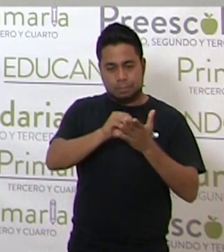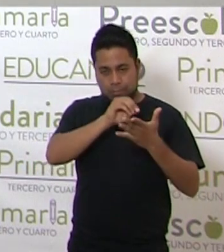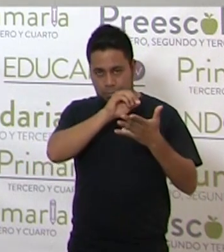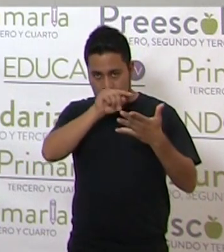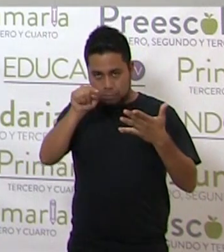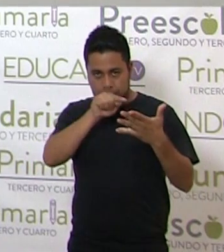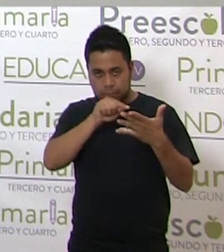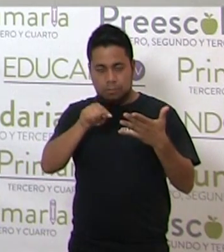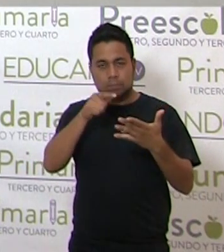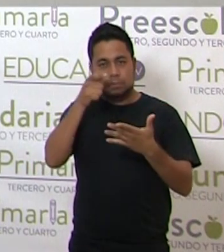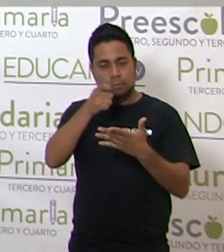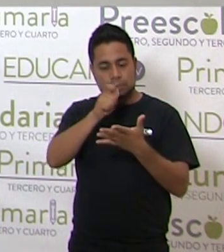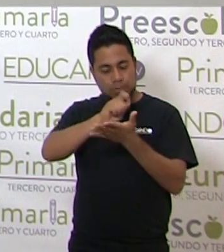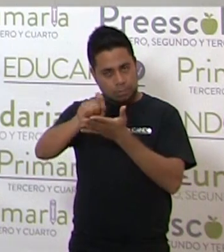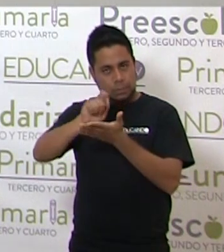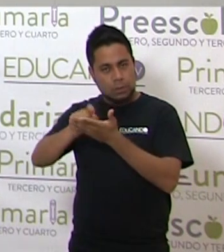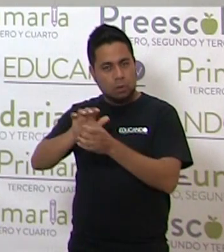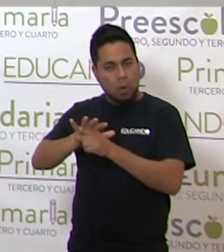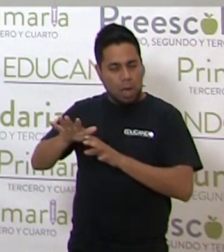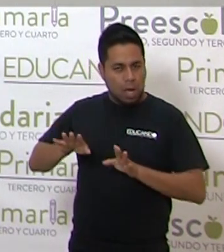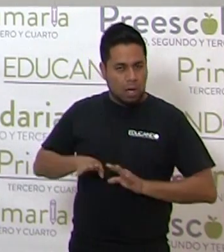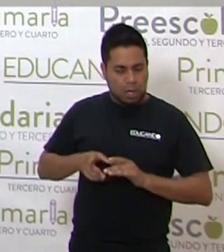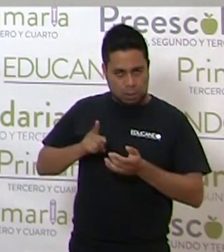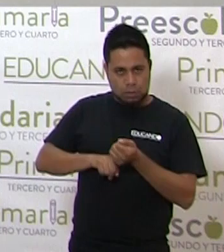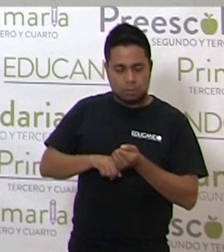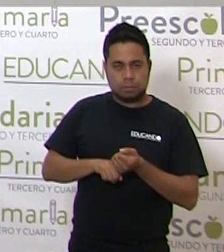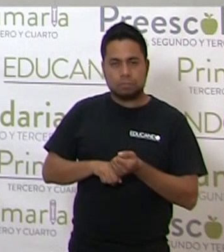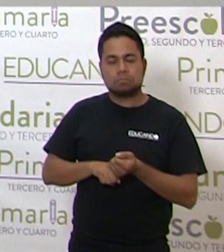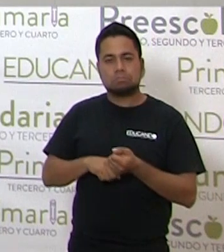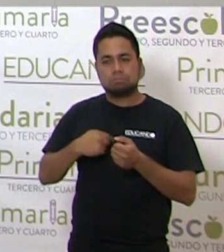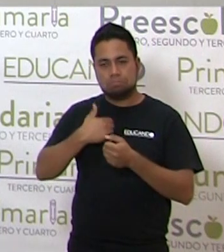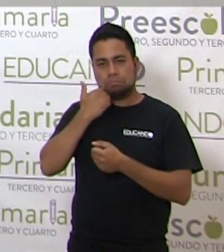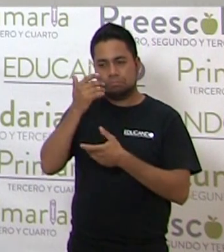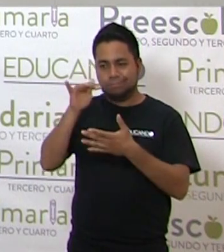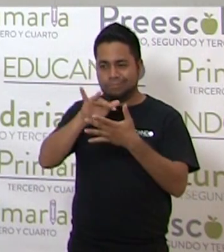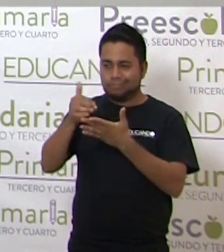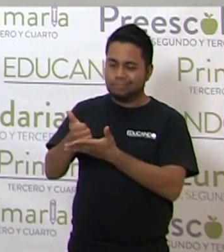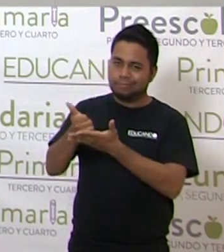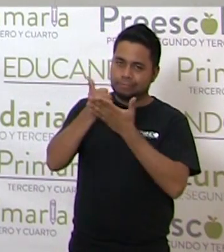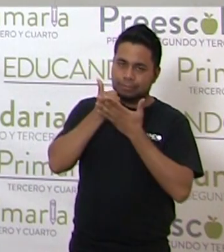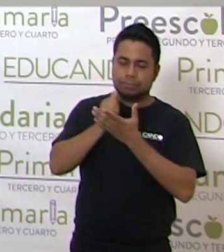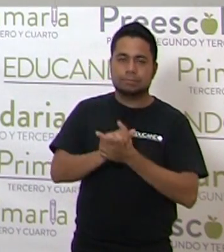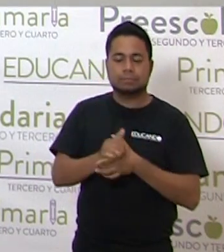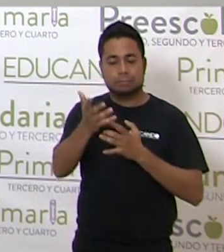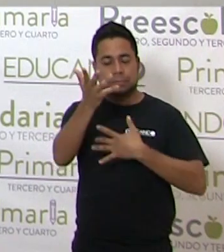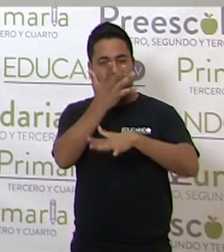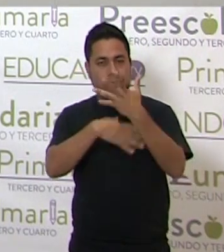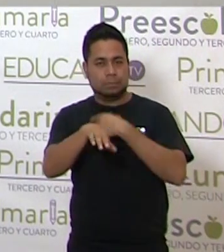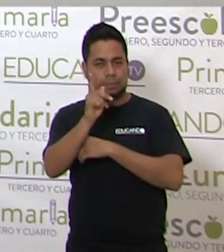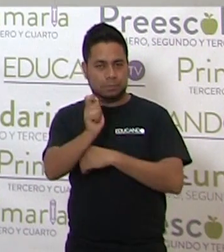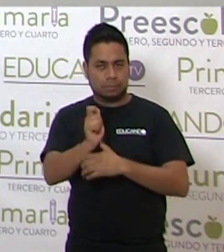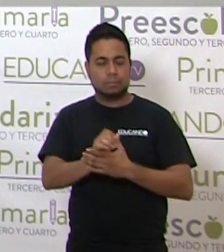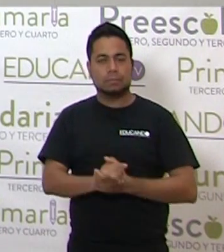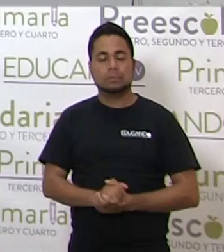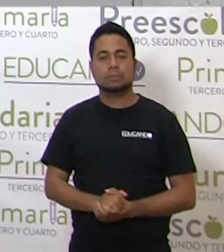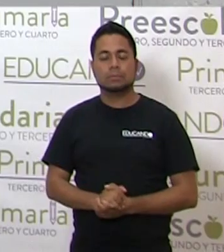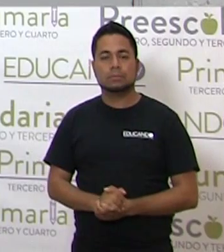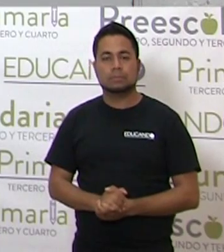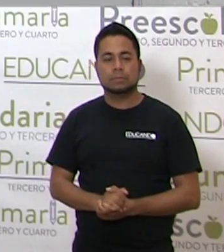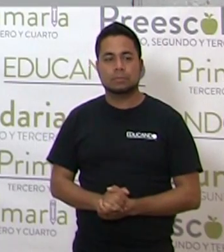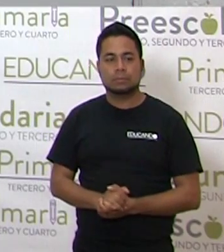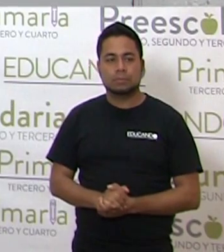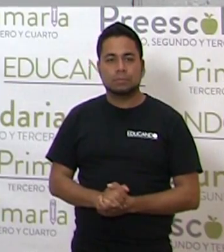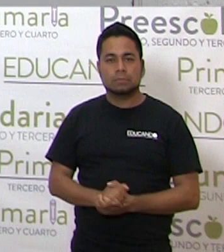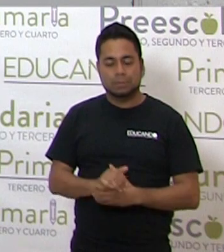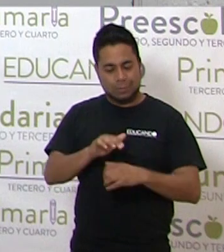de escritos. Los invito entonces a leer conmigo. Dice así: Amigos de